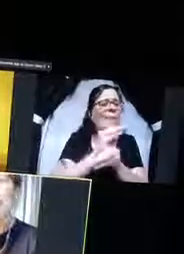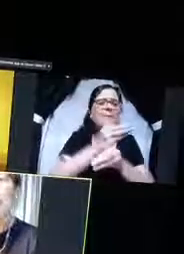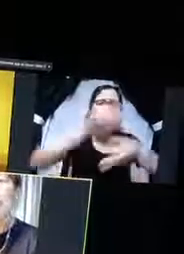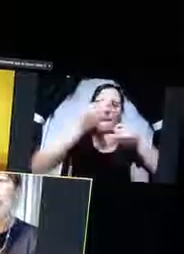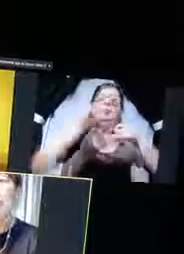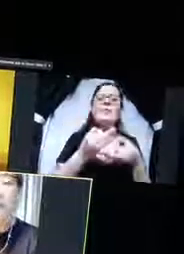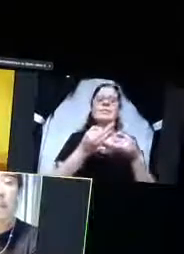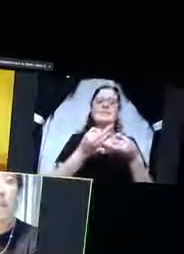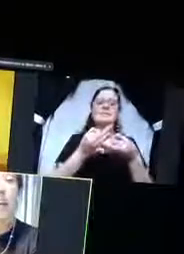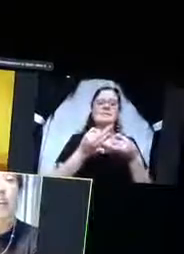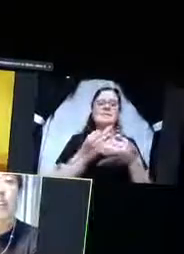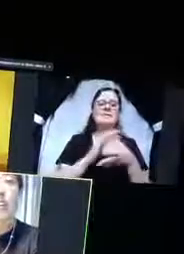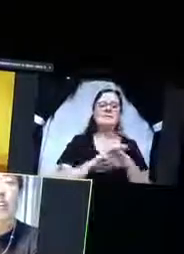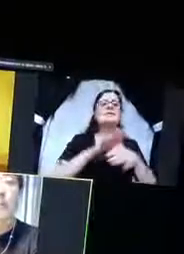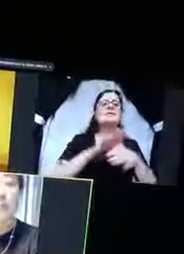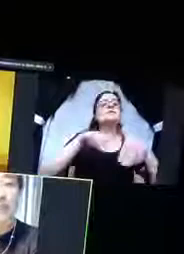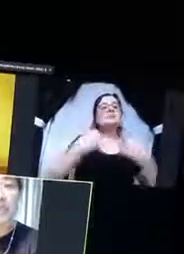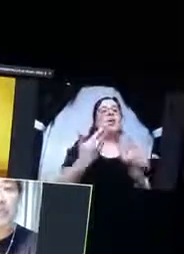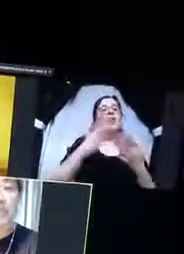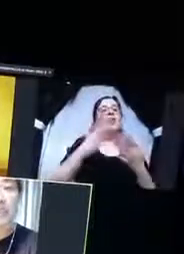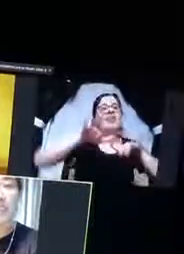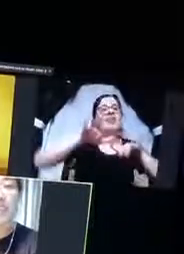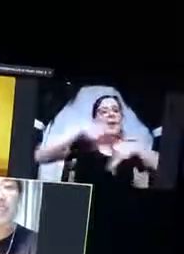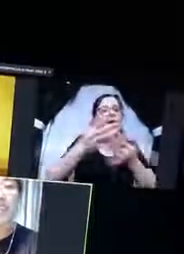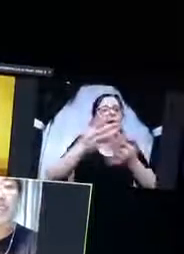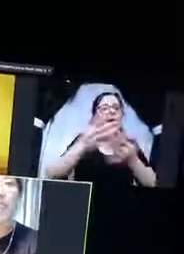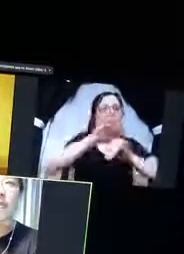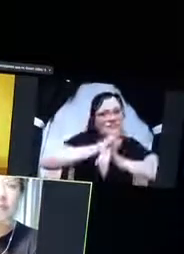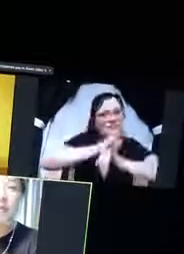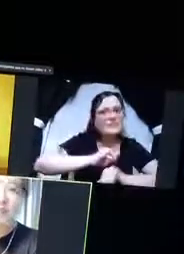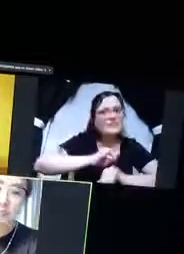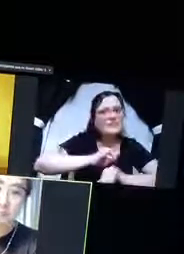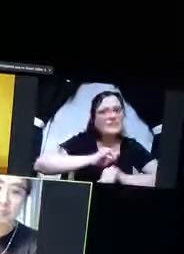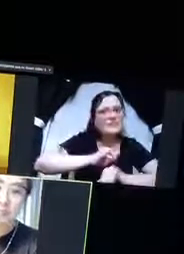todo. Así que bueno, nos mantenemos informados entonces,